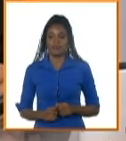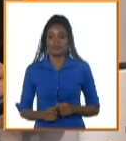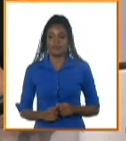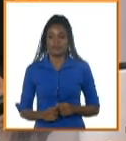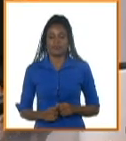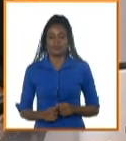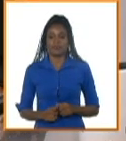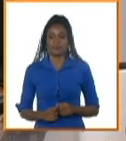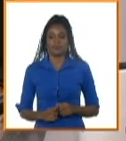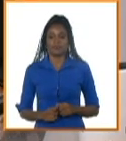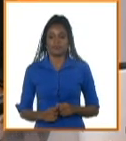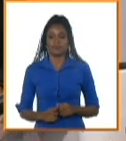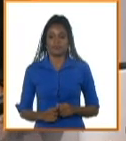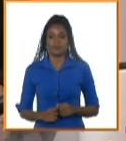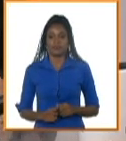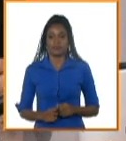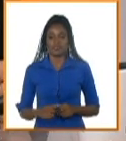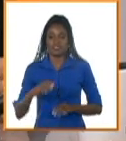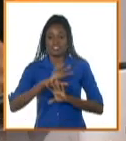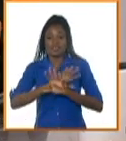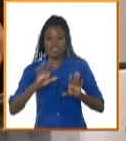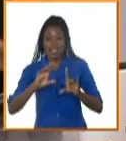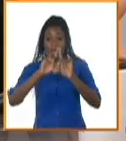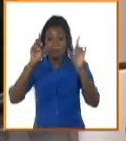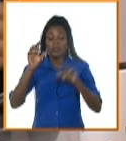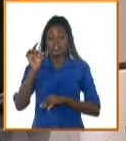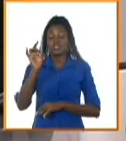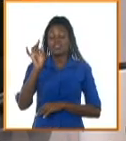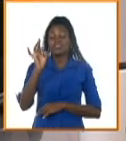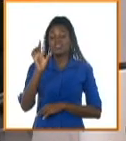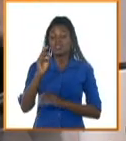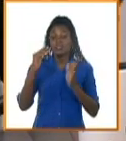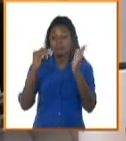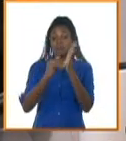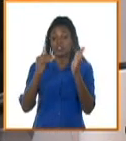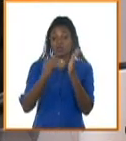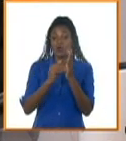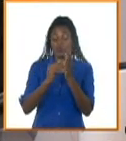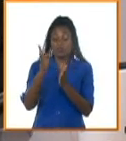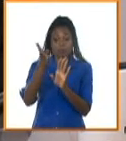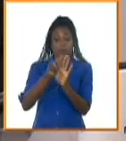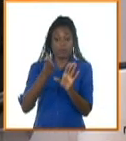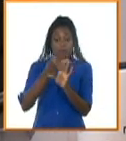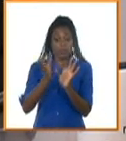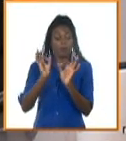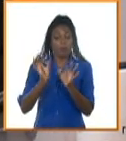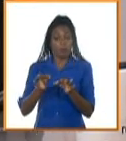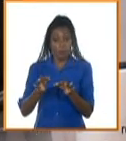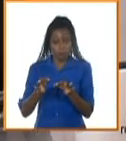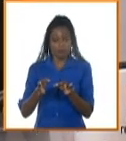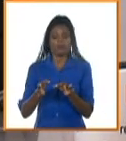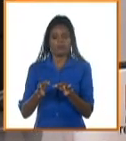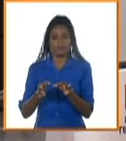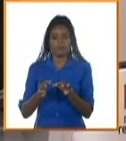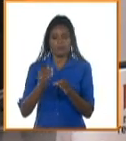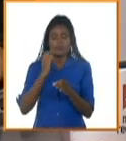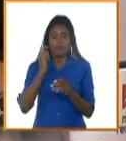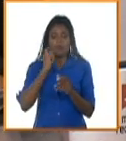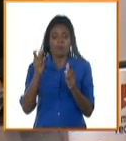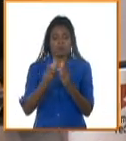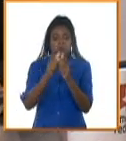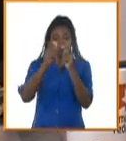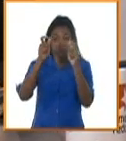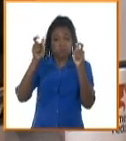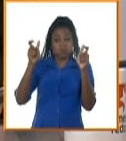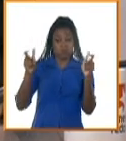Bueno ya el país tiene más de 15 millones de tarjetas activas me decía julio y es parte de ese crecimiento gradual